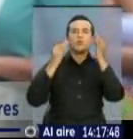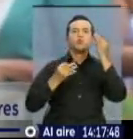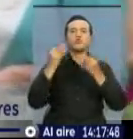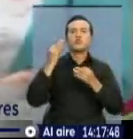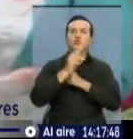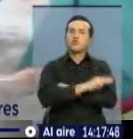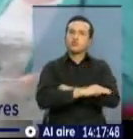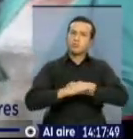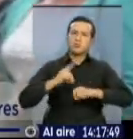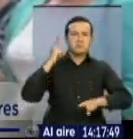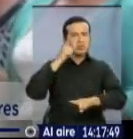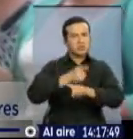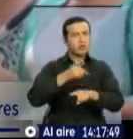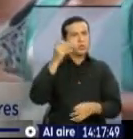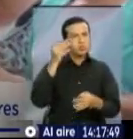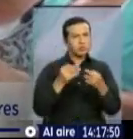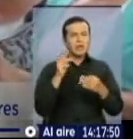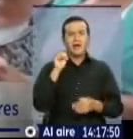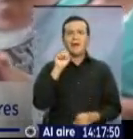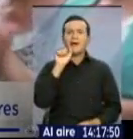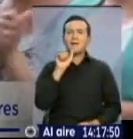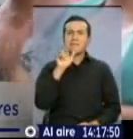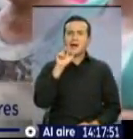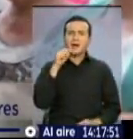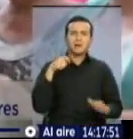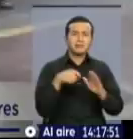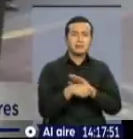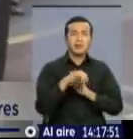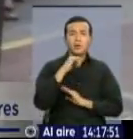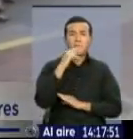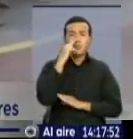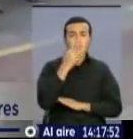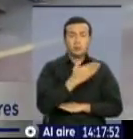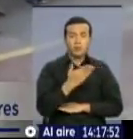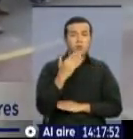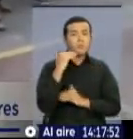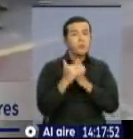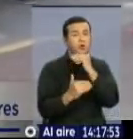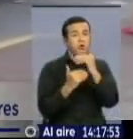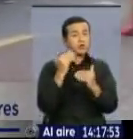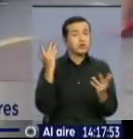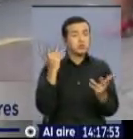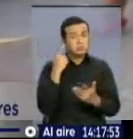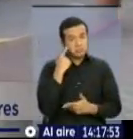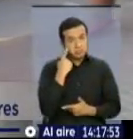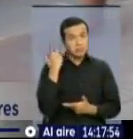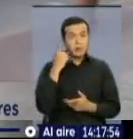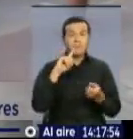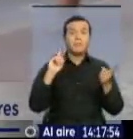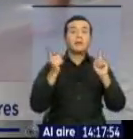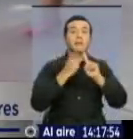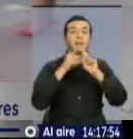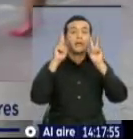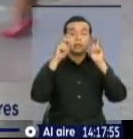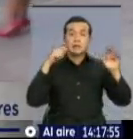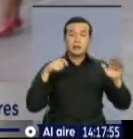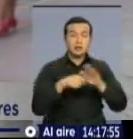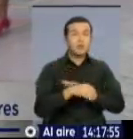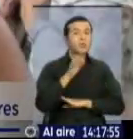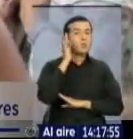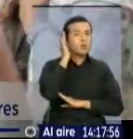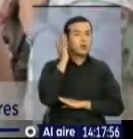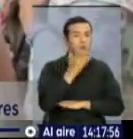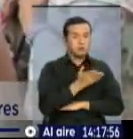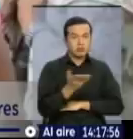Zamora para exigir justicia por Mayra N., asesinada en junio de este año, un proceso que podría determinarse como el primer caso de femicidio en Zamora